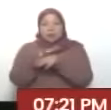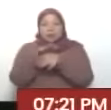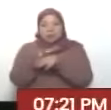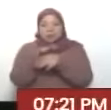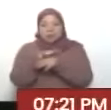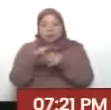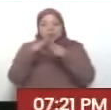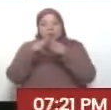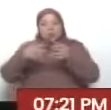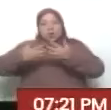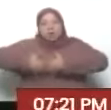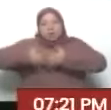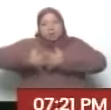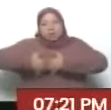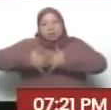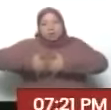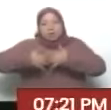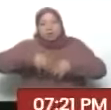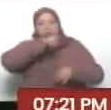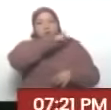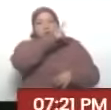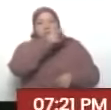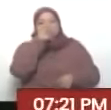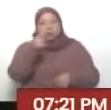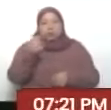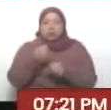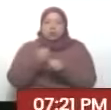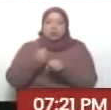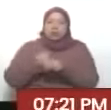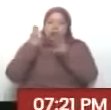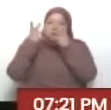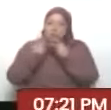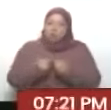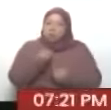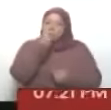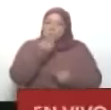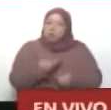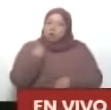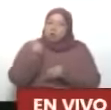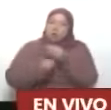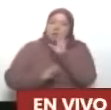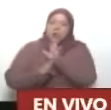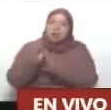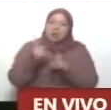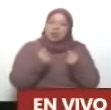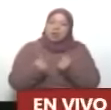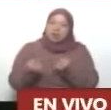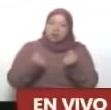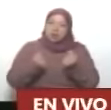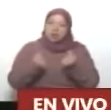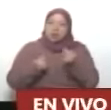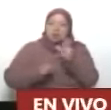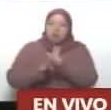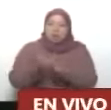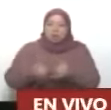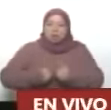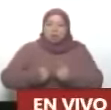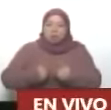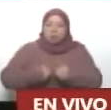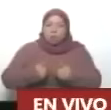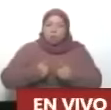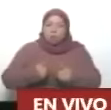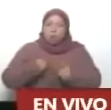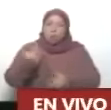los sectores empresariales, ver los indicadores, los números positivos de cómo va avanzando la economía con esfuerzo propio, a